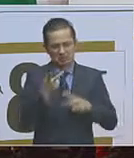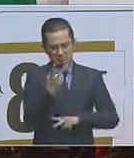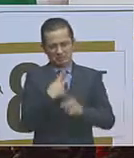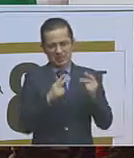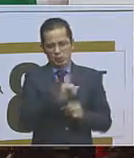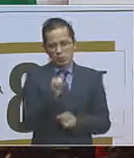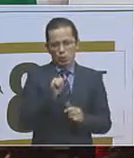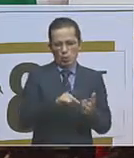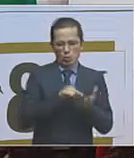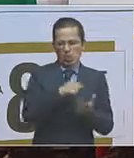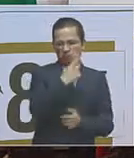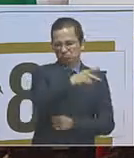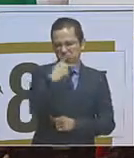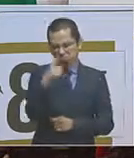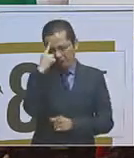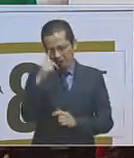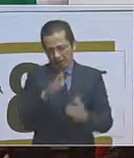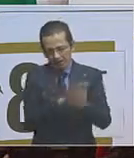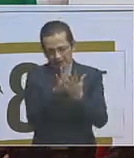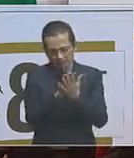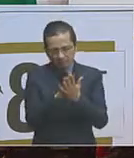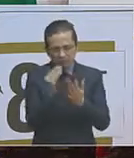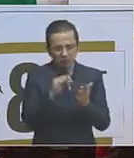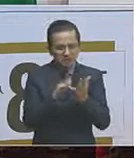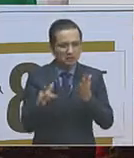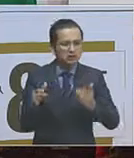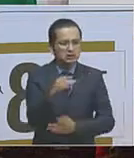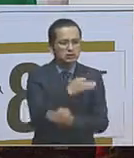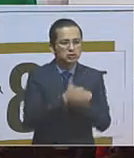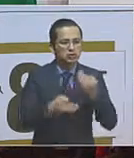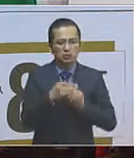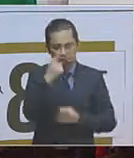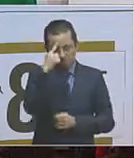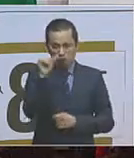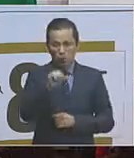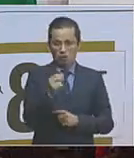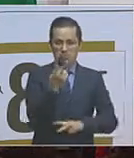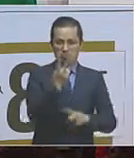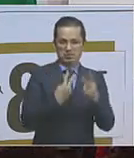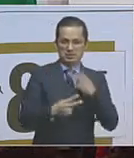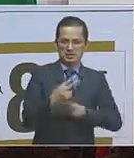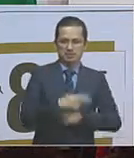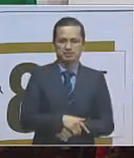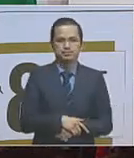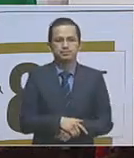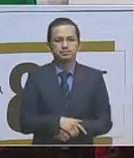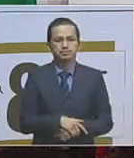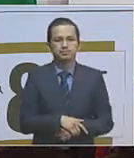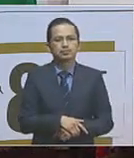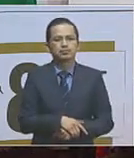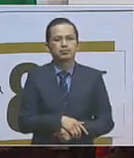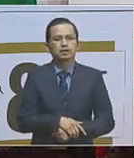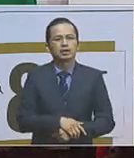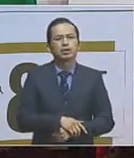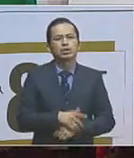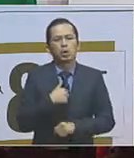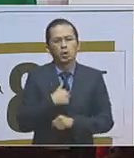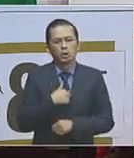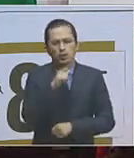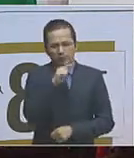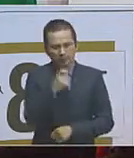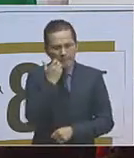participación gracias a todas y a todos por participar el día de hoy quiero también saludar muy